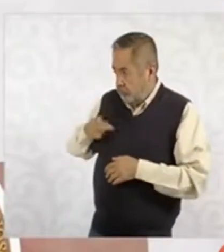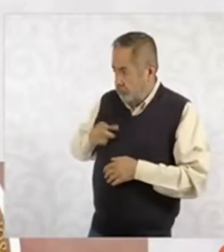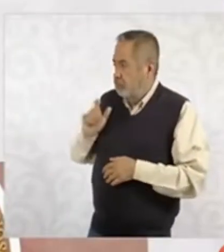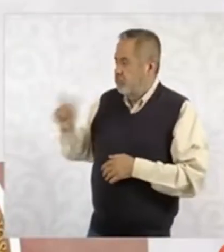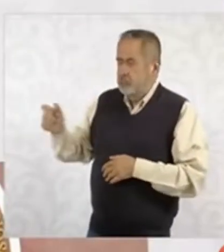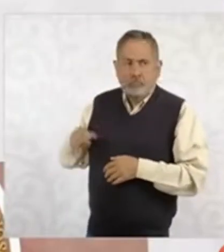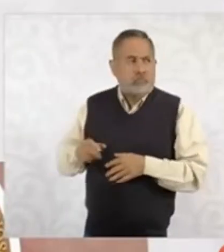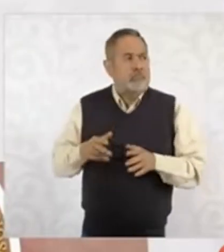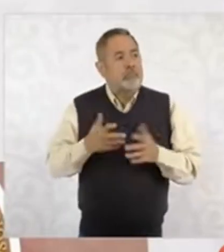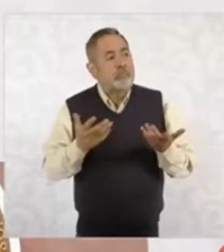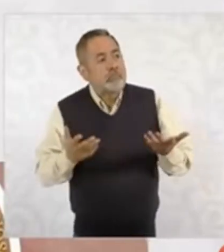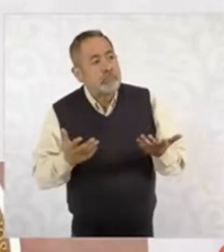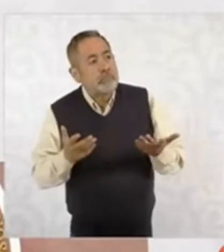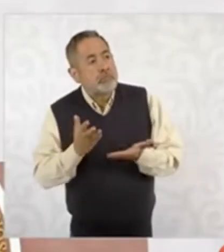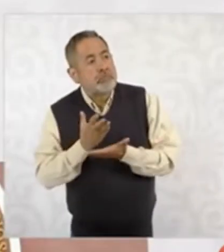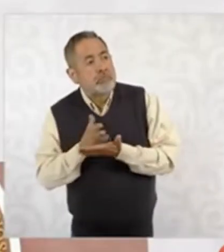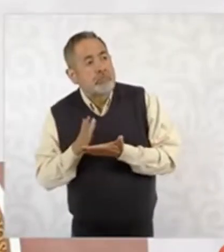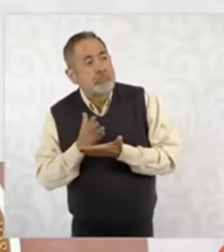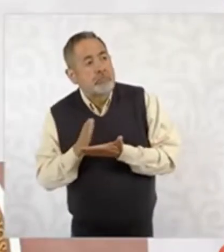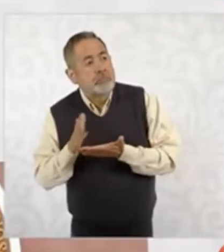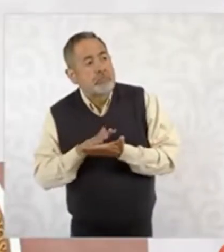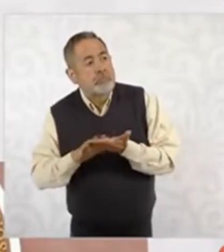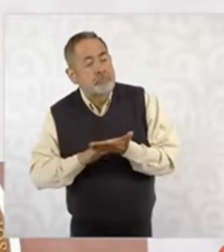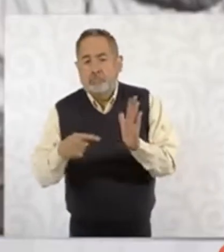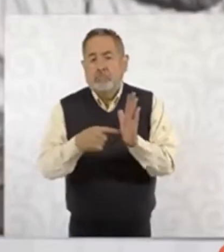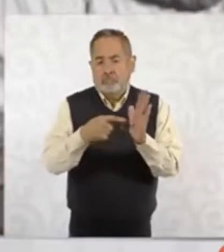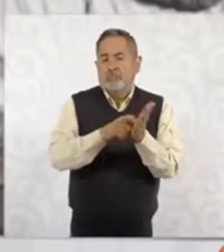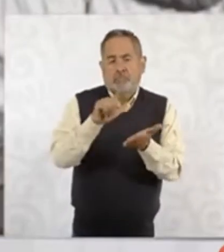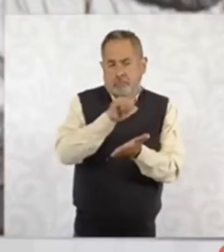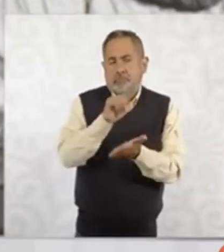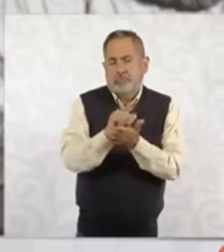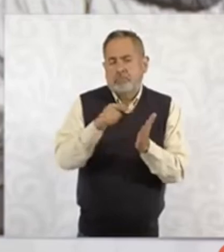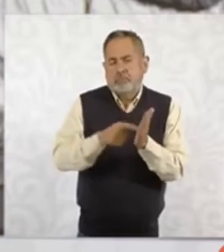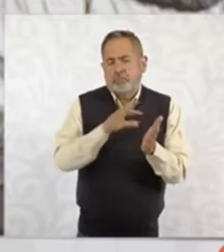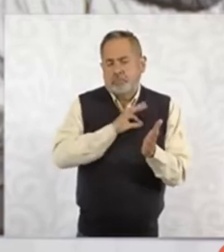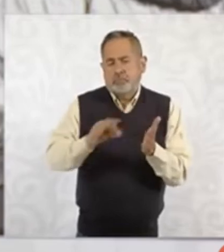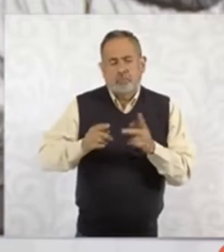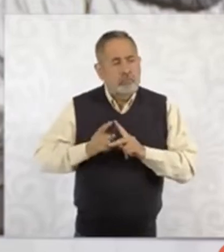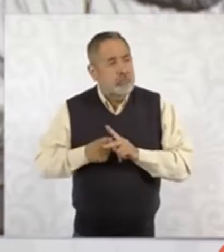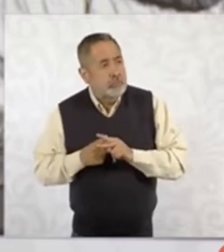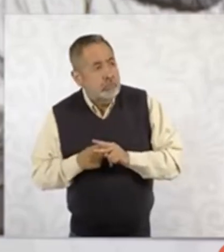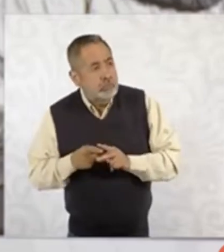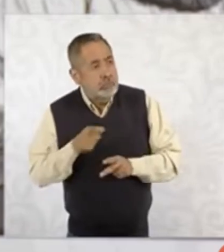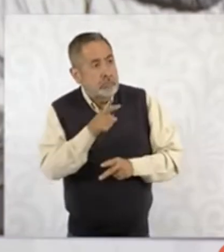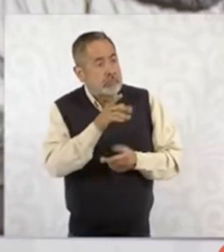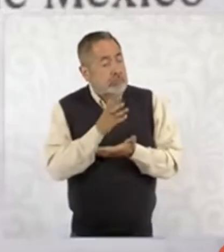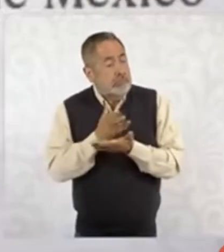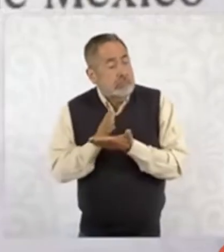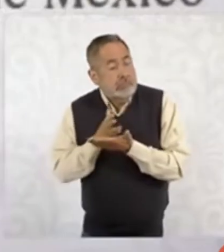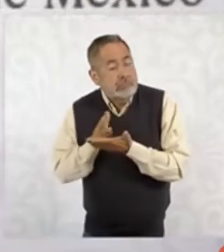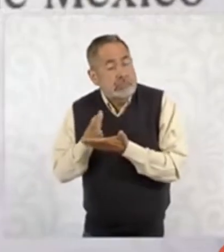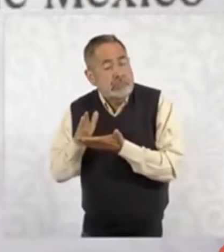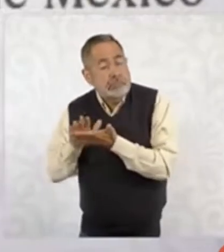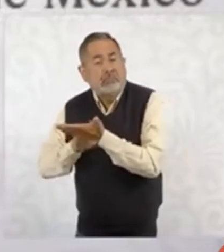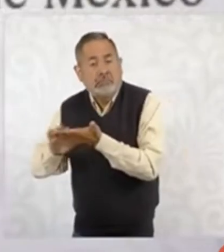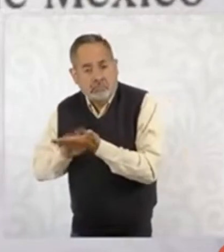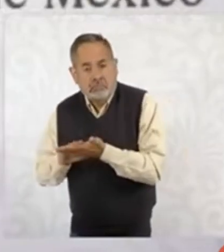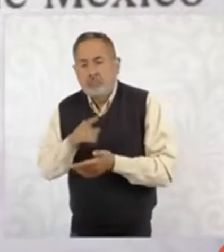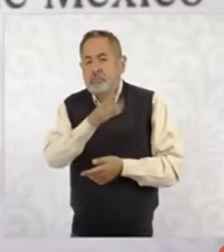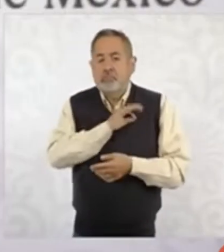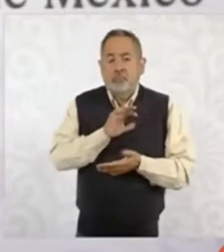la posibilidad, de acuerdo con la ley, con el Código Financiero, de pagar todo o pagar